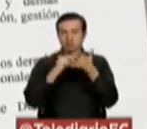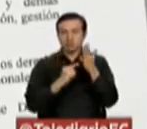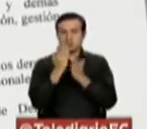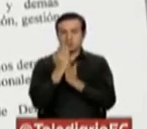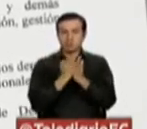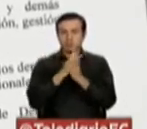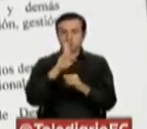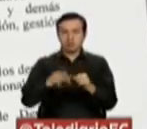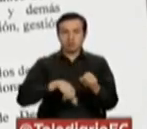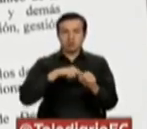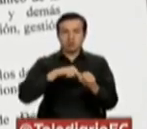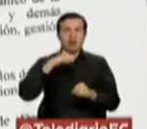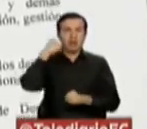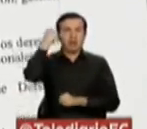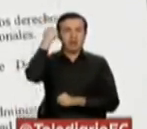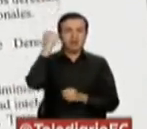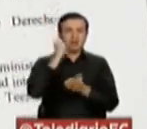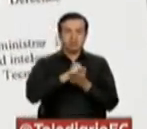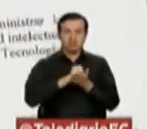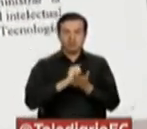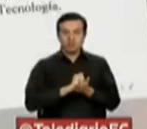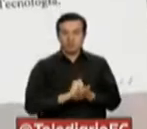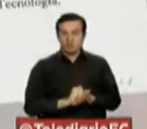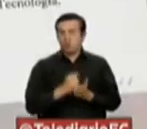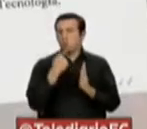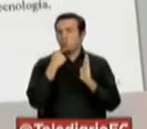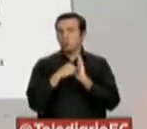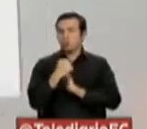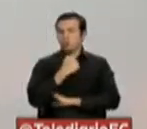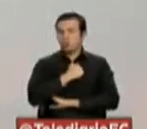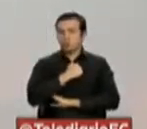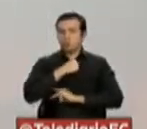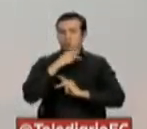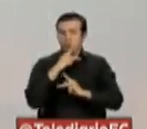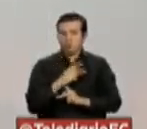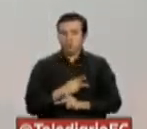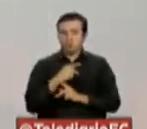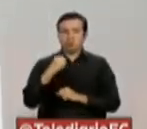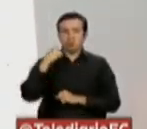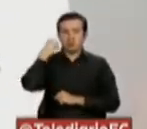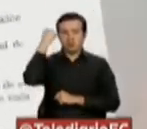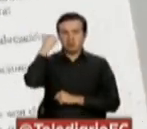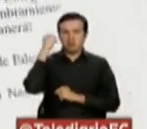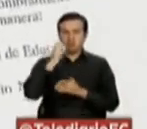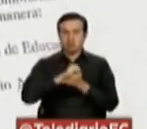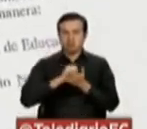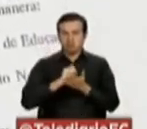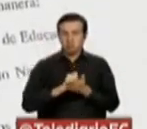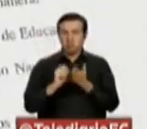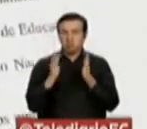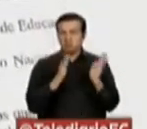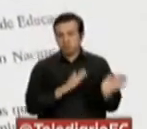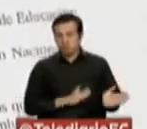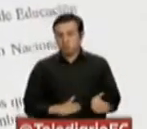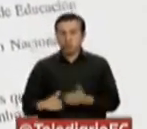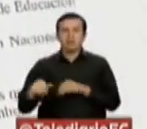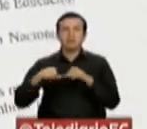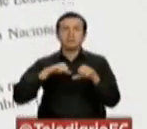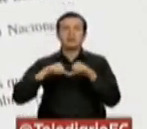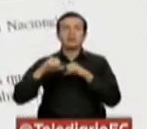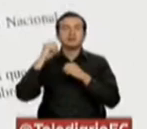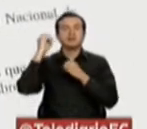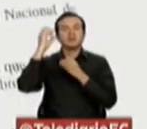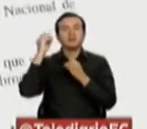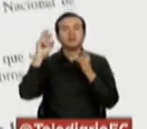Nacional de Derechos Intelectuales, entre otros, proteger y defender los derechos intelectuales, organizar y administrar